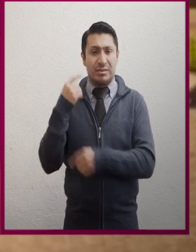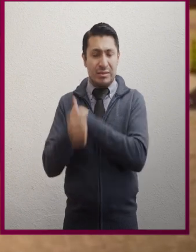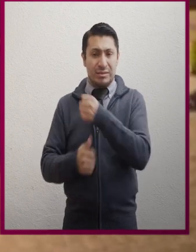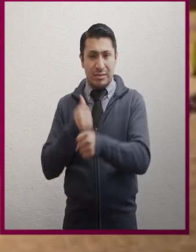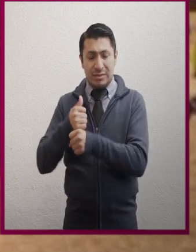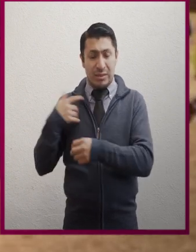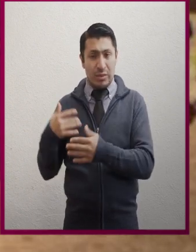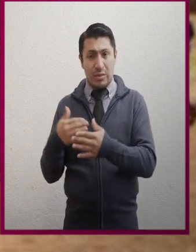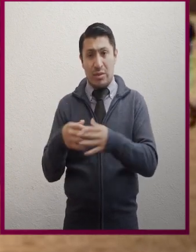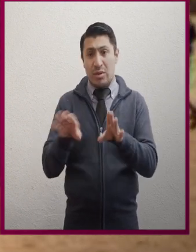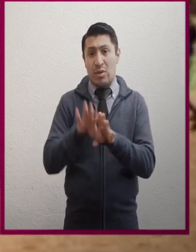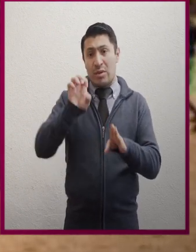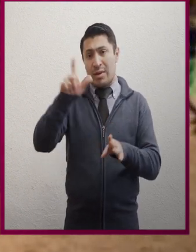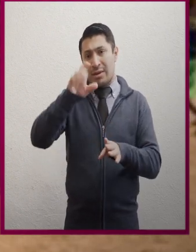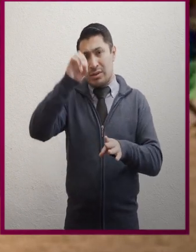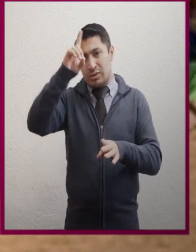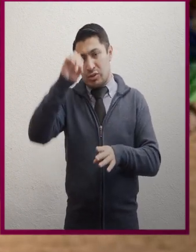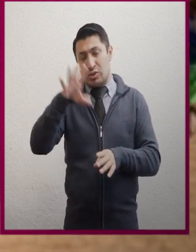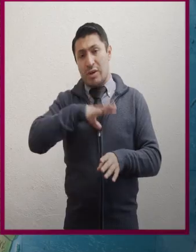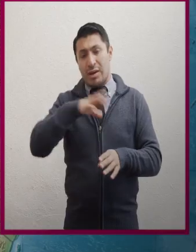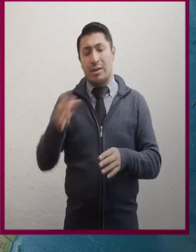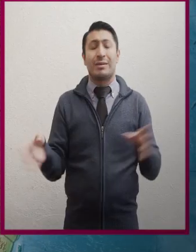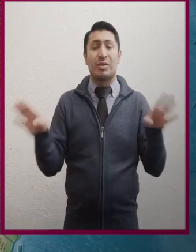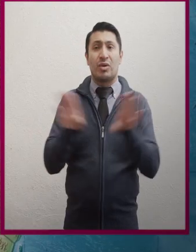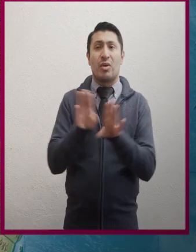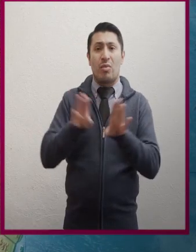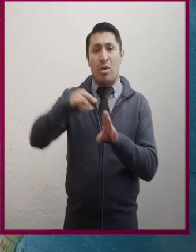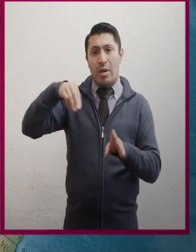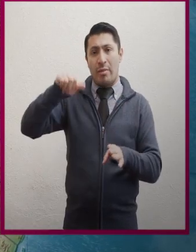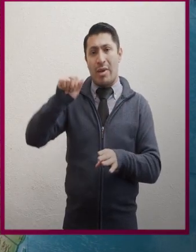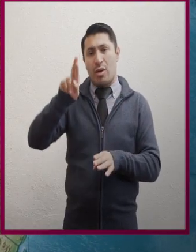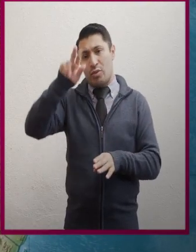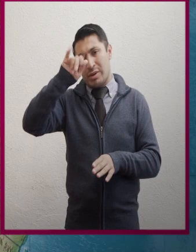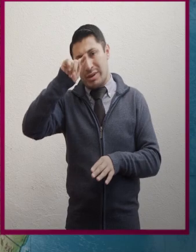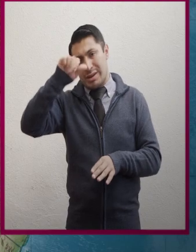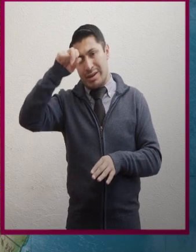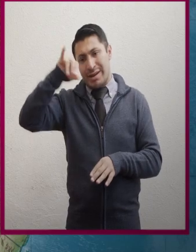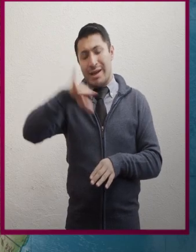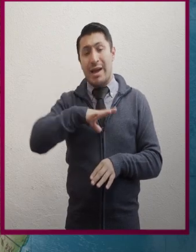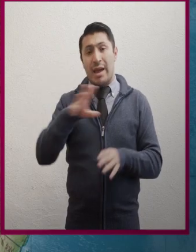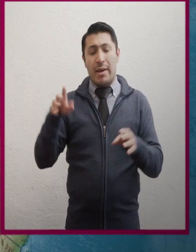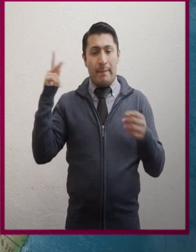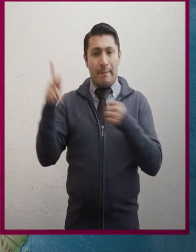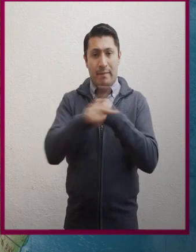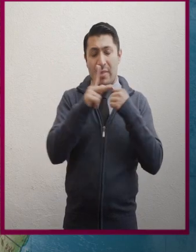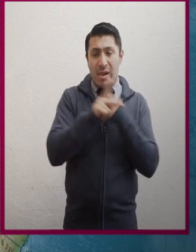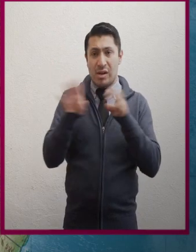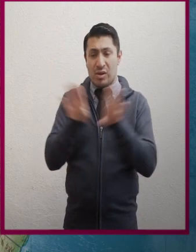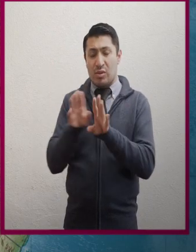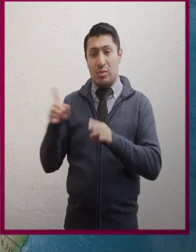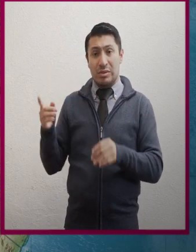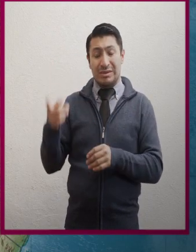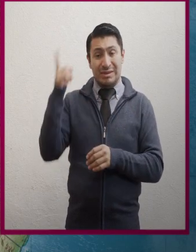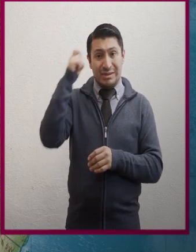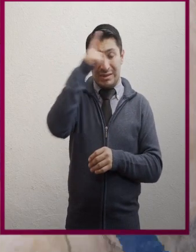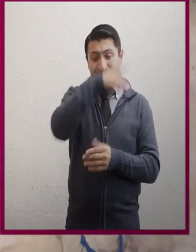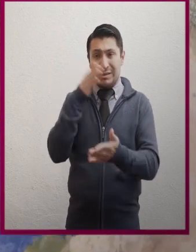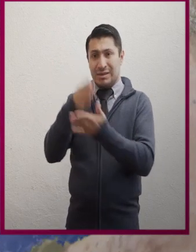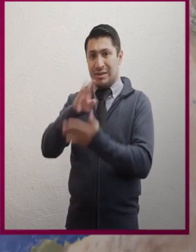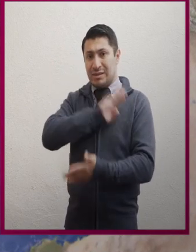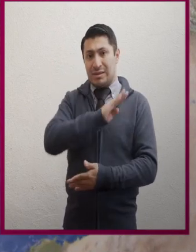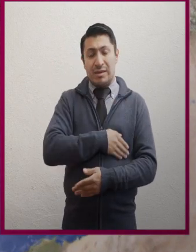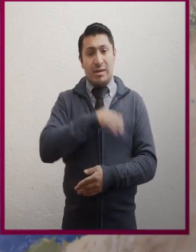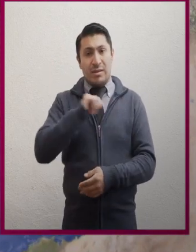por su buena ubicación geográfica para el éxodo, Mauritania se ha vuelto un país de tránsito para migrantes que se dirigen a